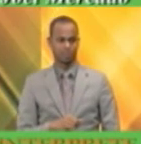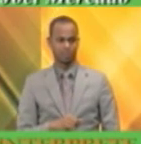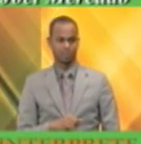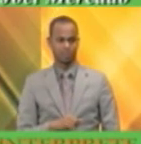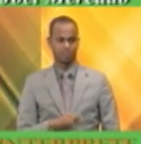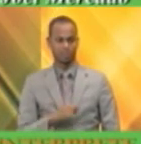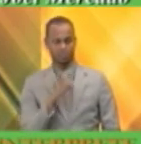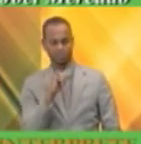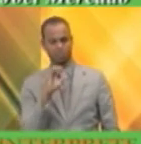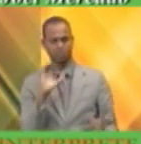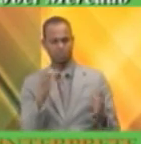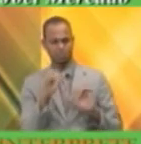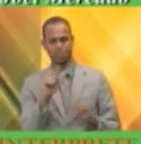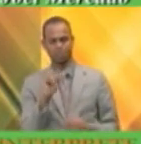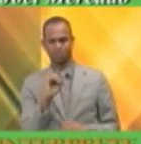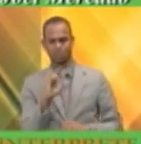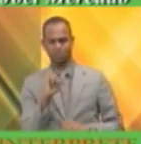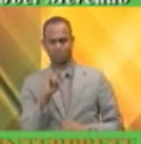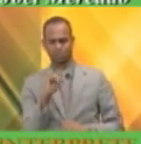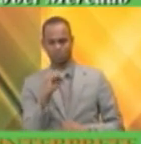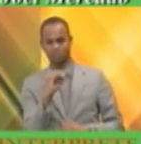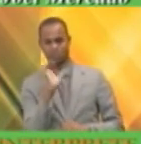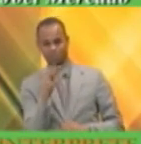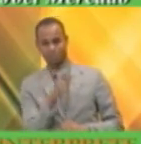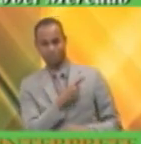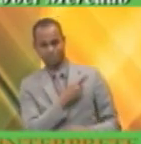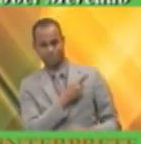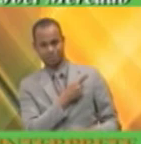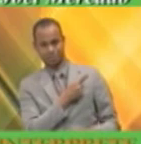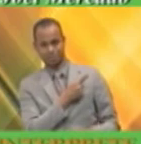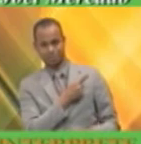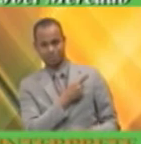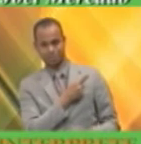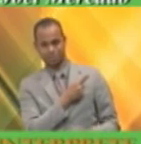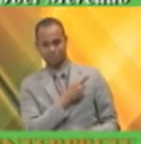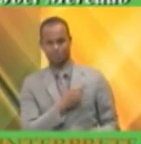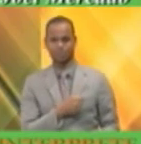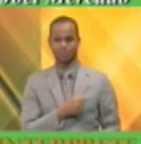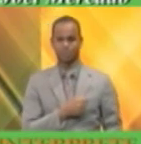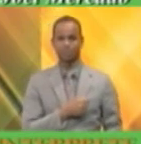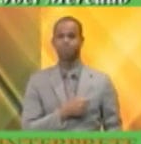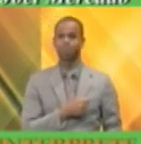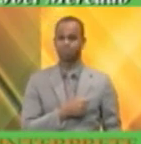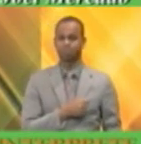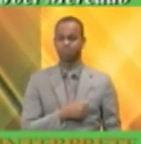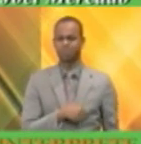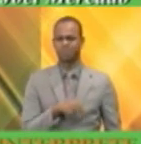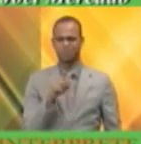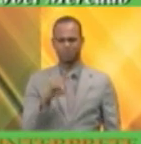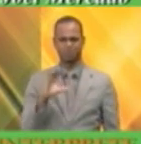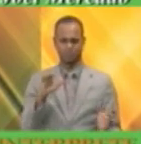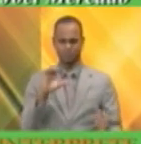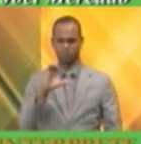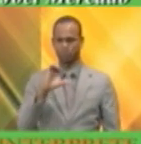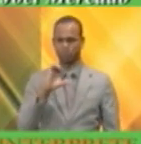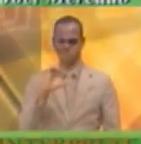Ese no fue en Toronto. Al primer juego. Eso fue cuando él ganó medalla de allá en Costa Rica. Costa Rica. Bien.